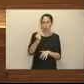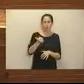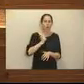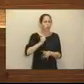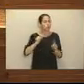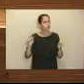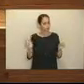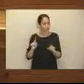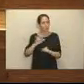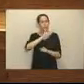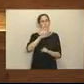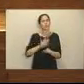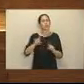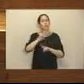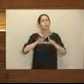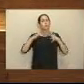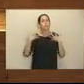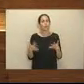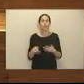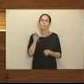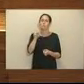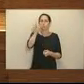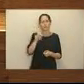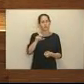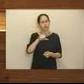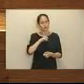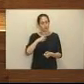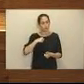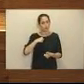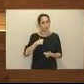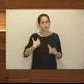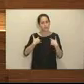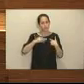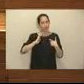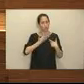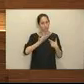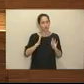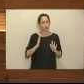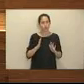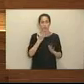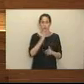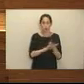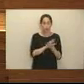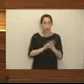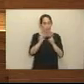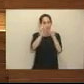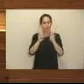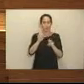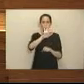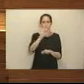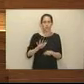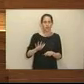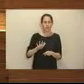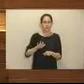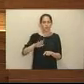problema es que yo creo que usted, vuelvo a decir, está afectado personalmente por esta cuestión y cualquier cosa que se le hable en este tema lo vuelca en